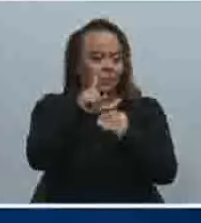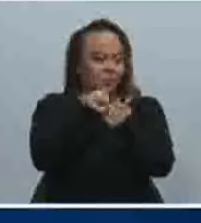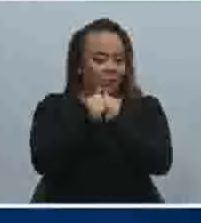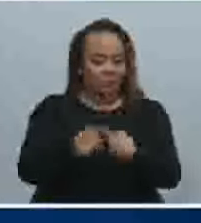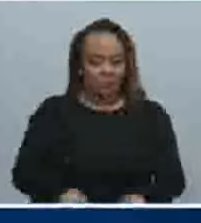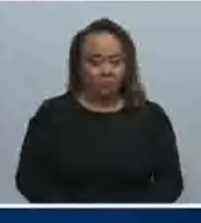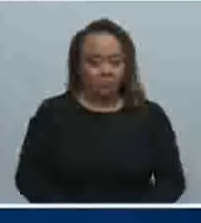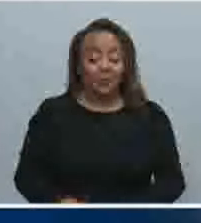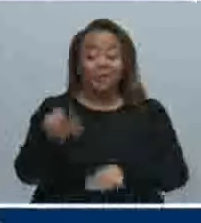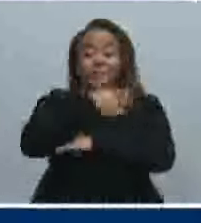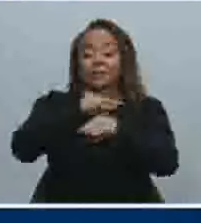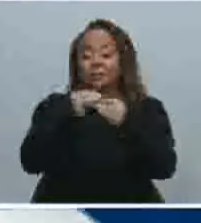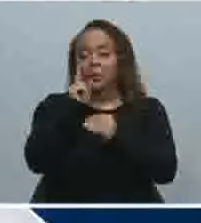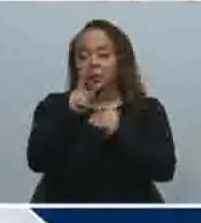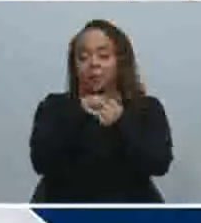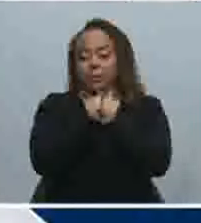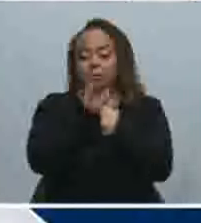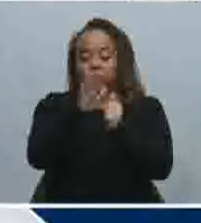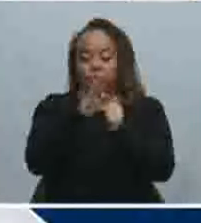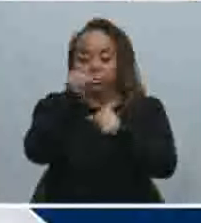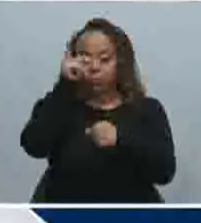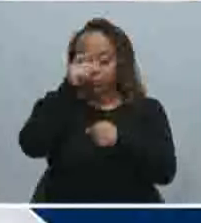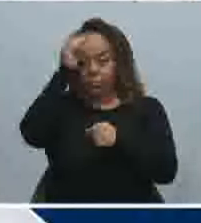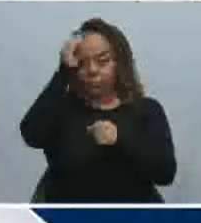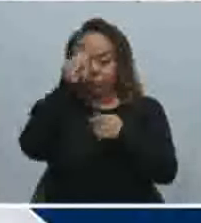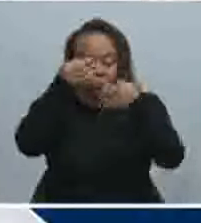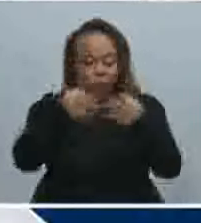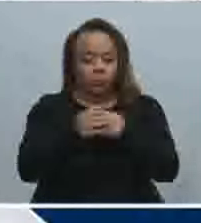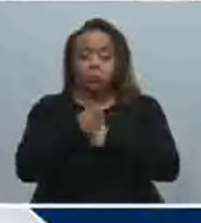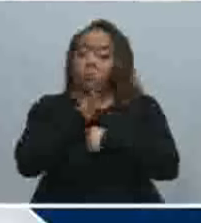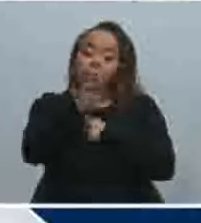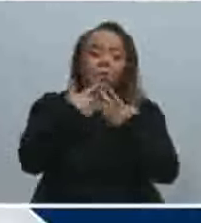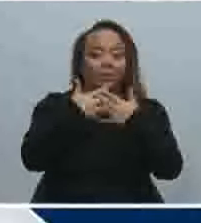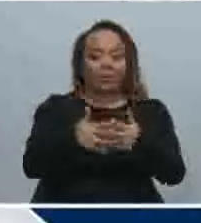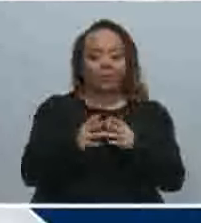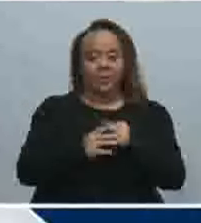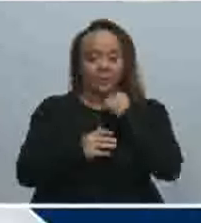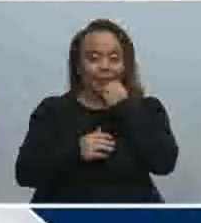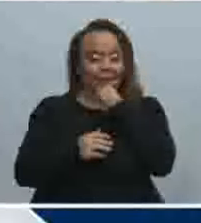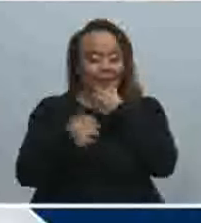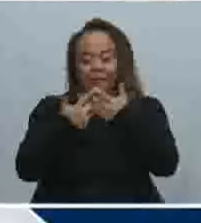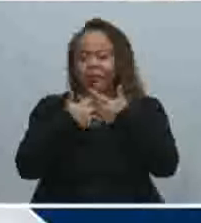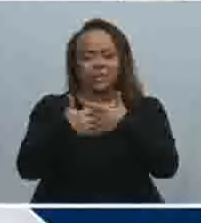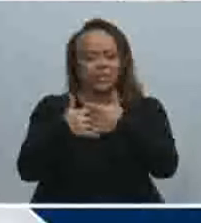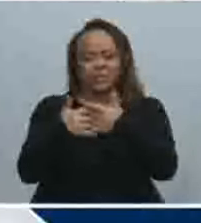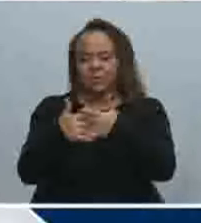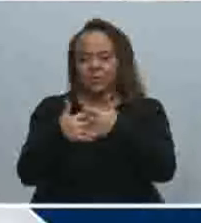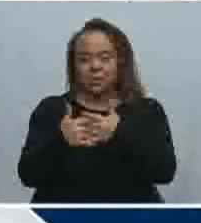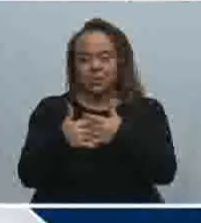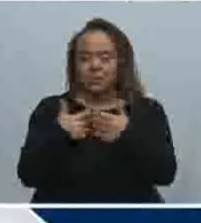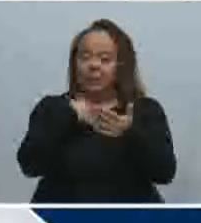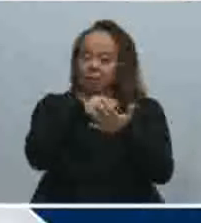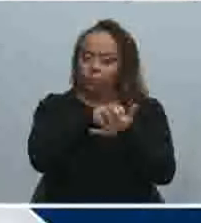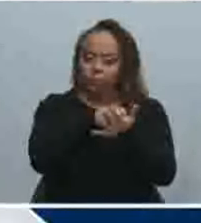O sea que en la fecha uno del Campeonato tu postura sea voy ir a defenderme deja por lo menos dudas pero